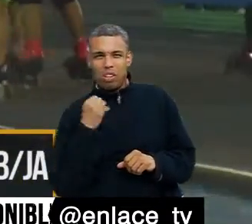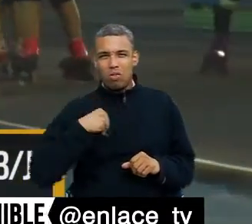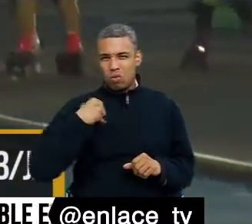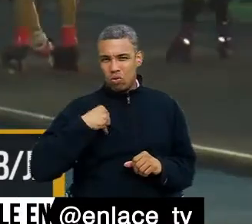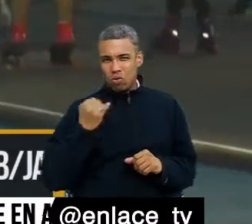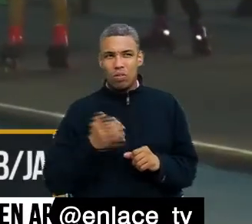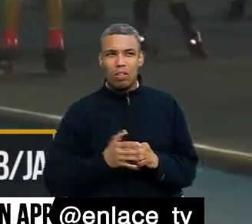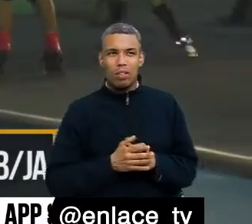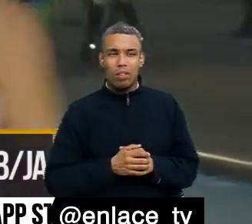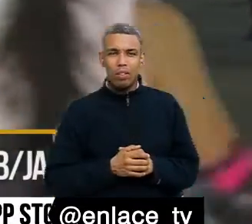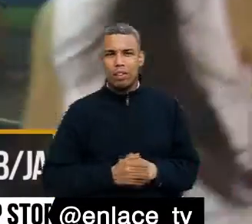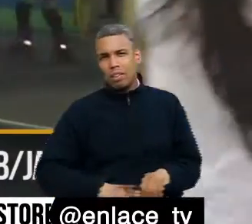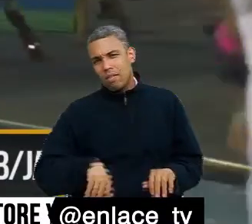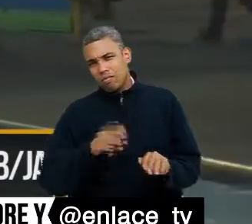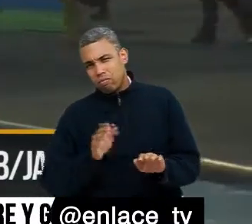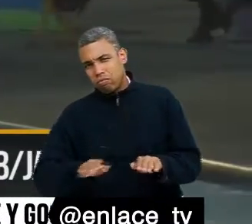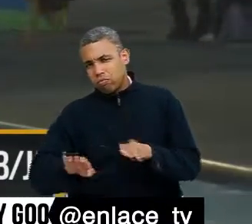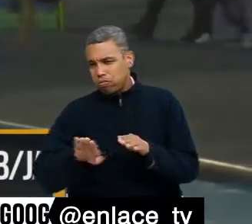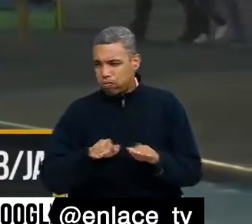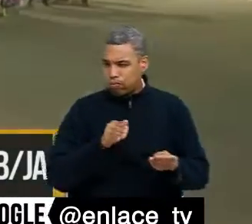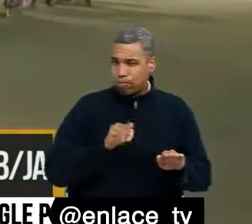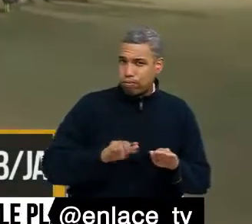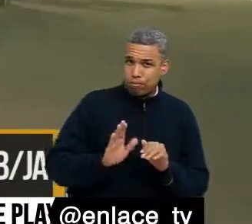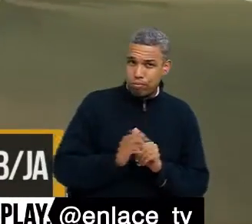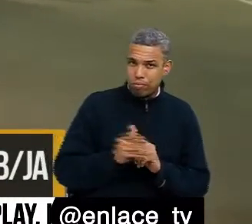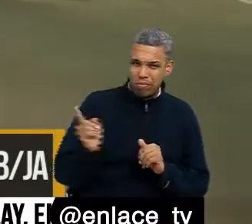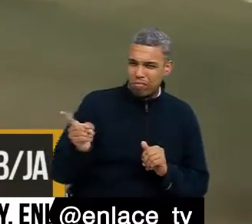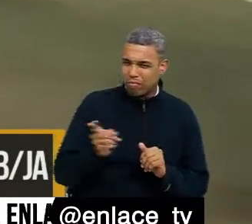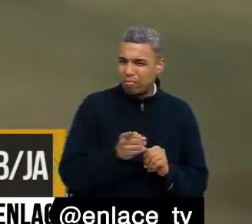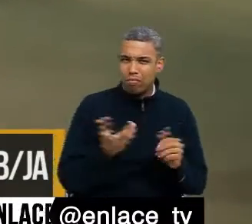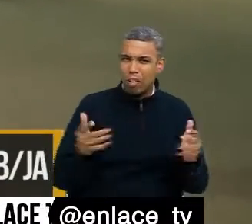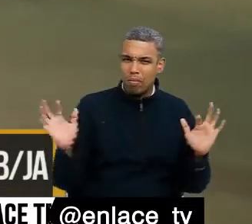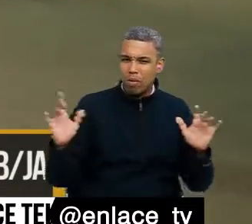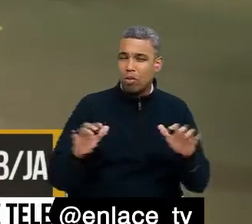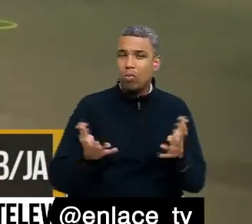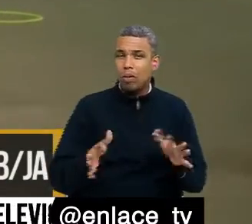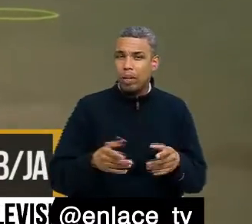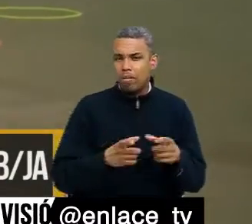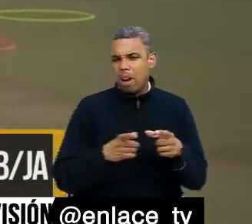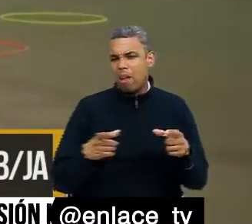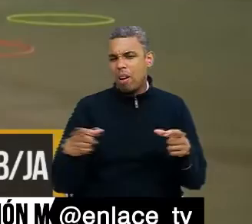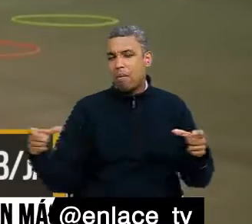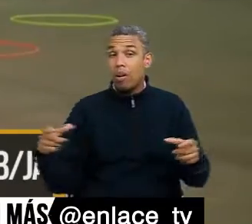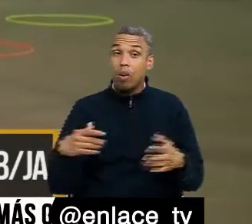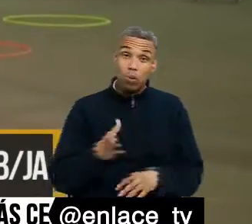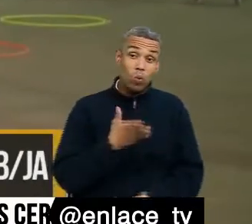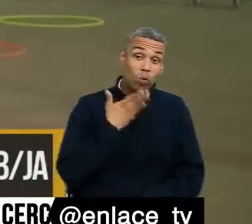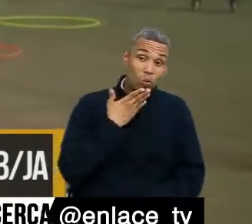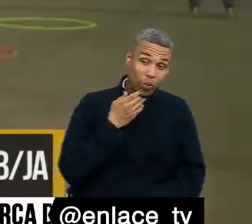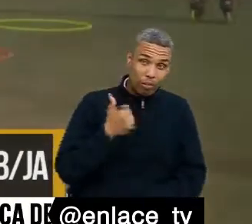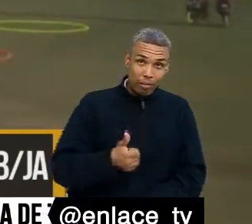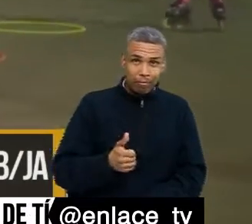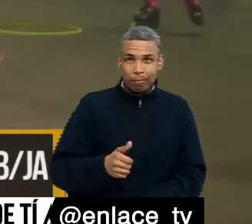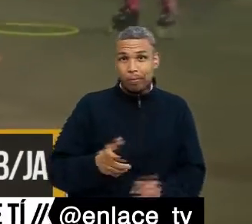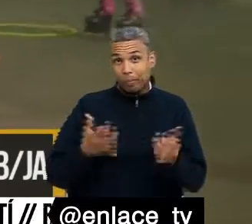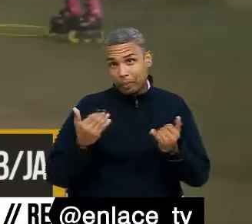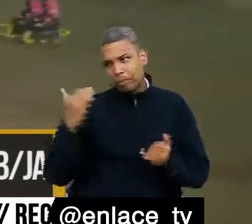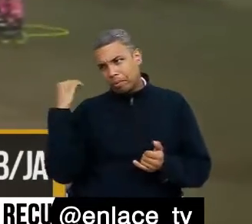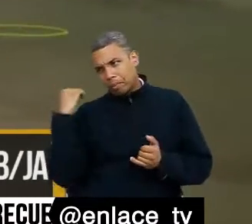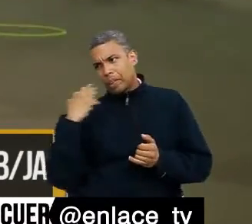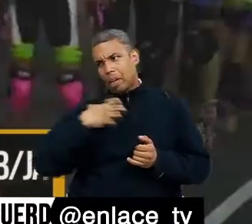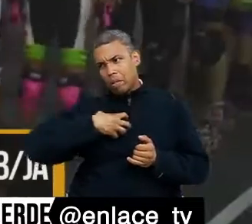En ambas actividades que se hicieron, el número de participantes fue el esperado. Esperamos que en este tercero también sea